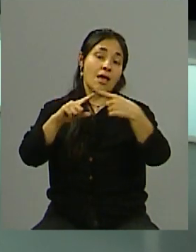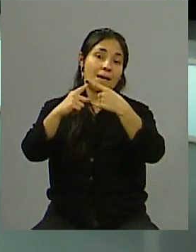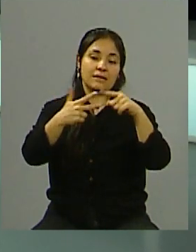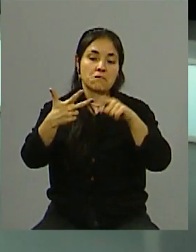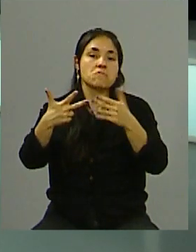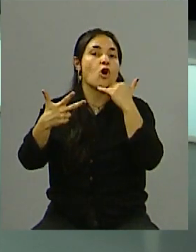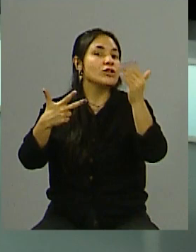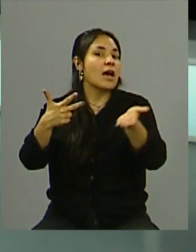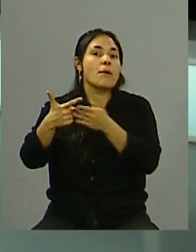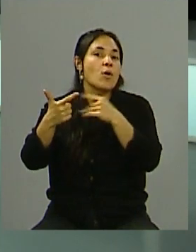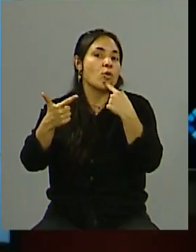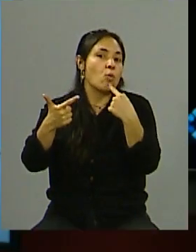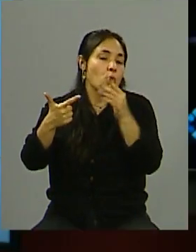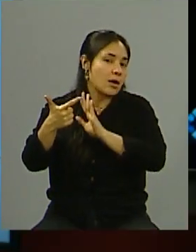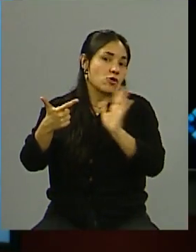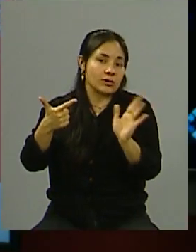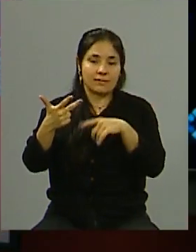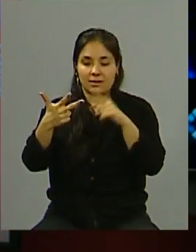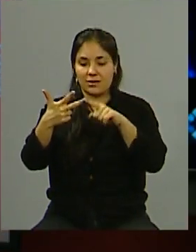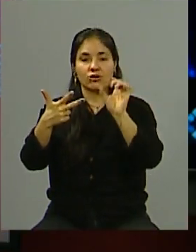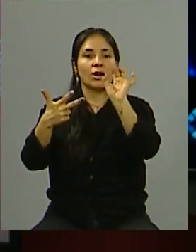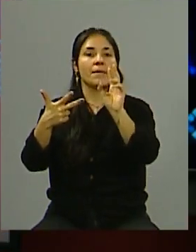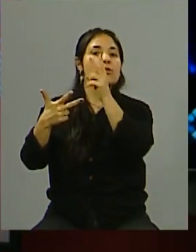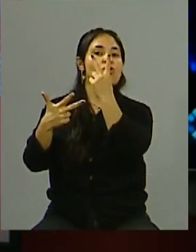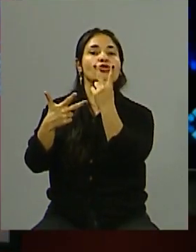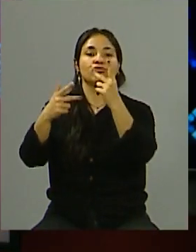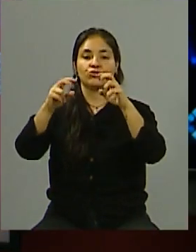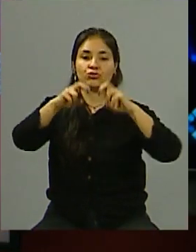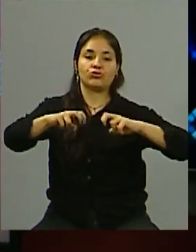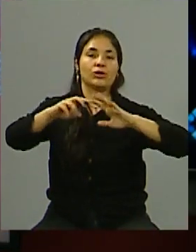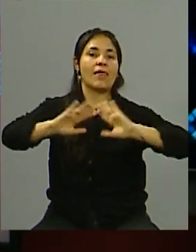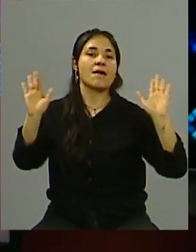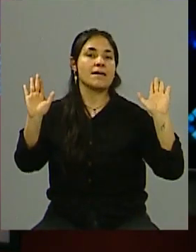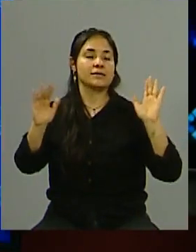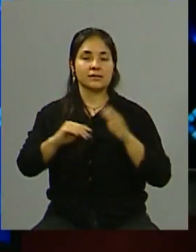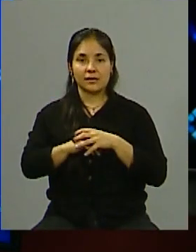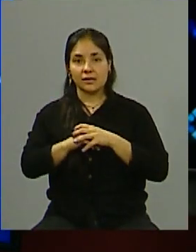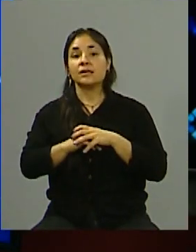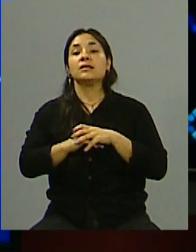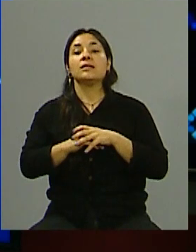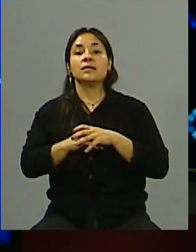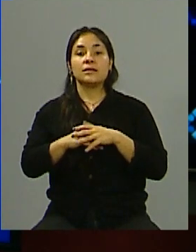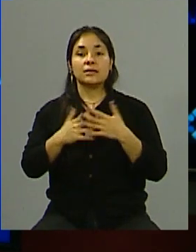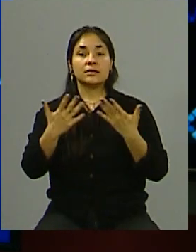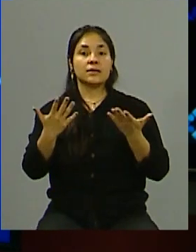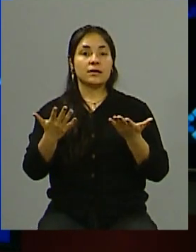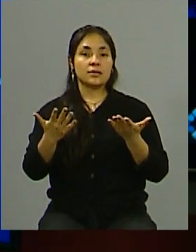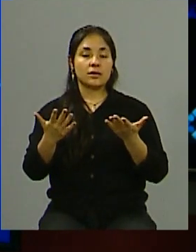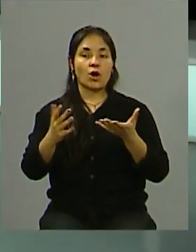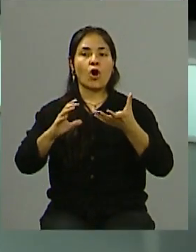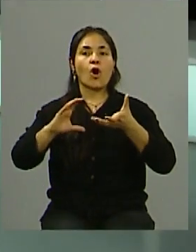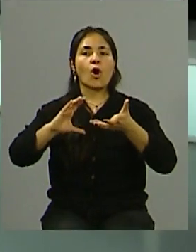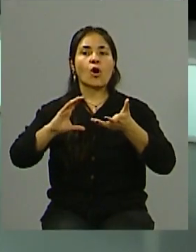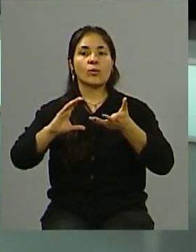caso del balotaje sería el enfrentamiento de 2 solamente. ¿Modifica de alguna manera la estrategia comunicacional que